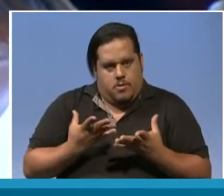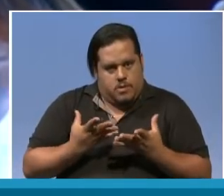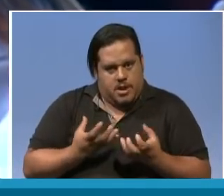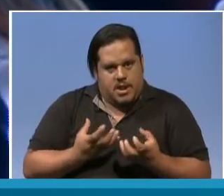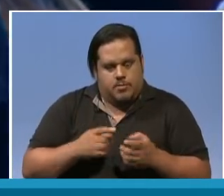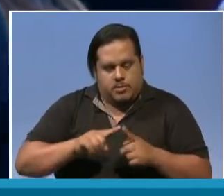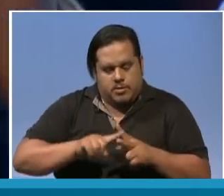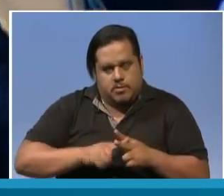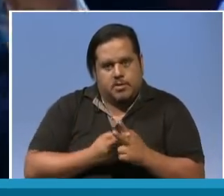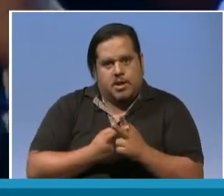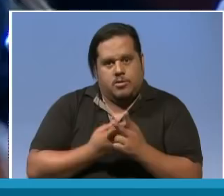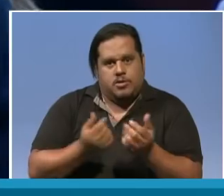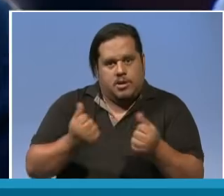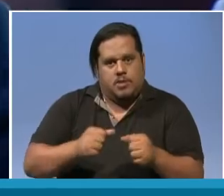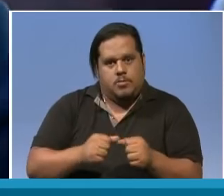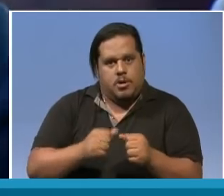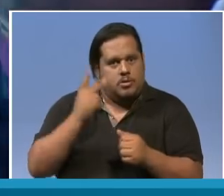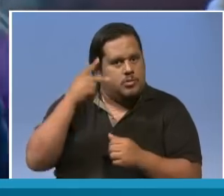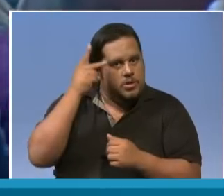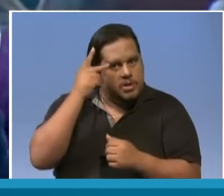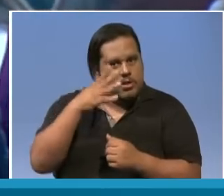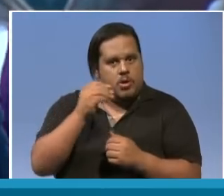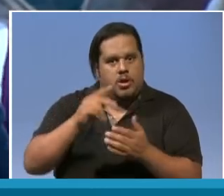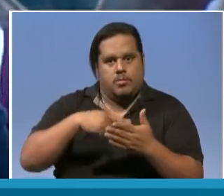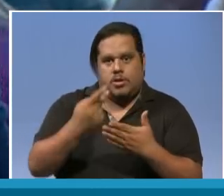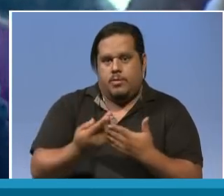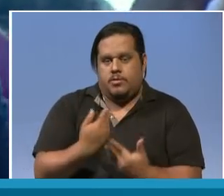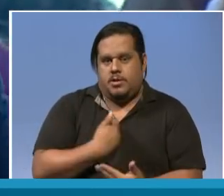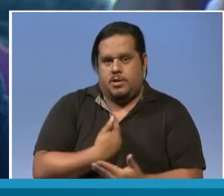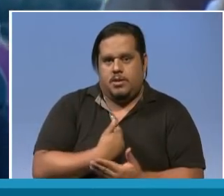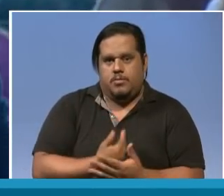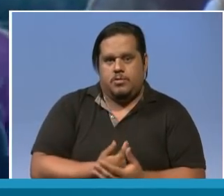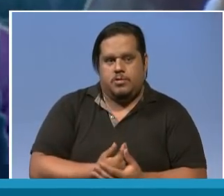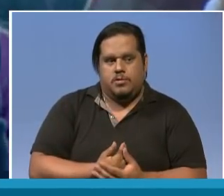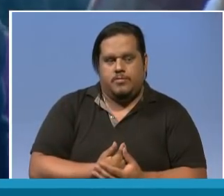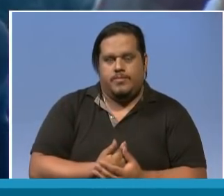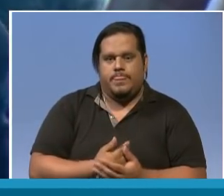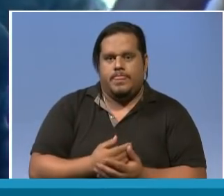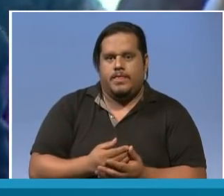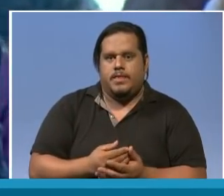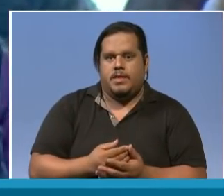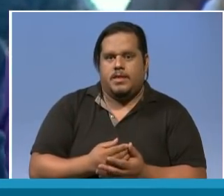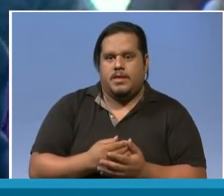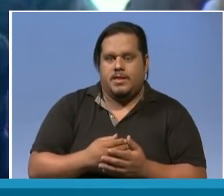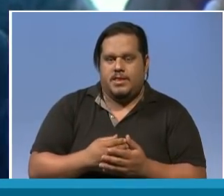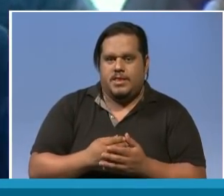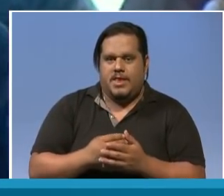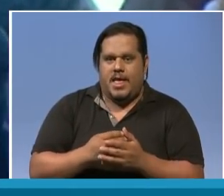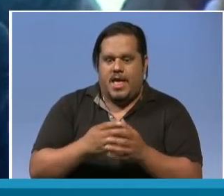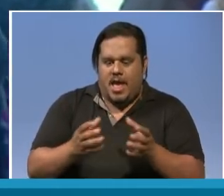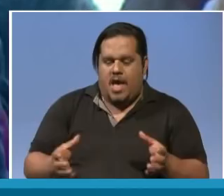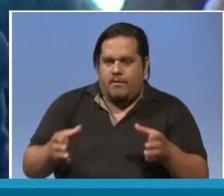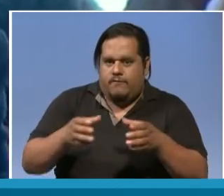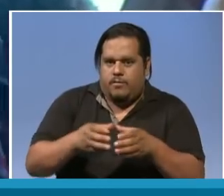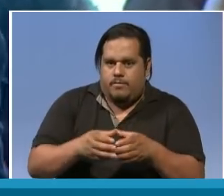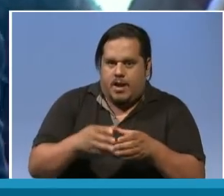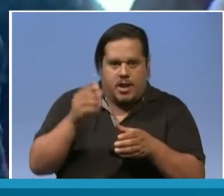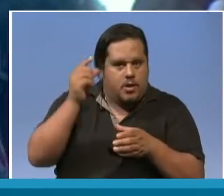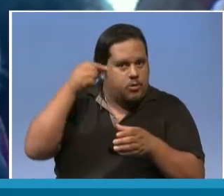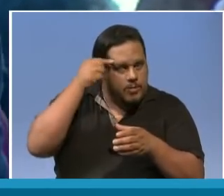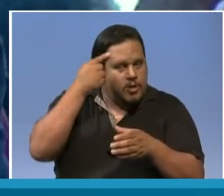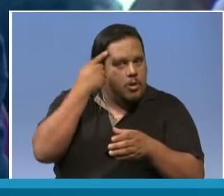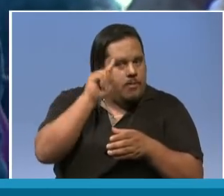acuerdo político y programático que tenemos, de formar ese gobierno para y por